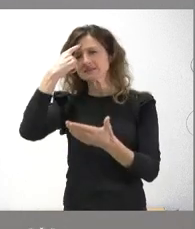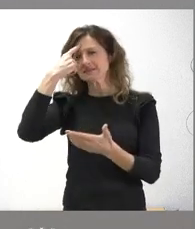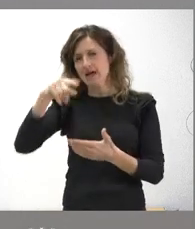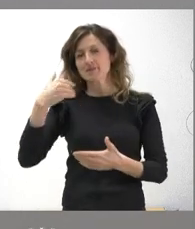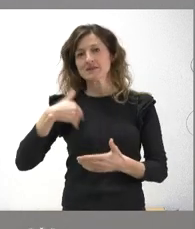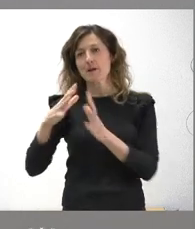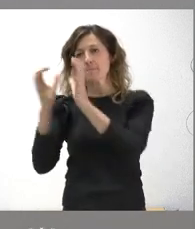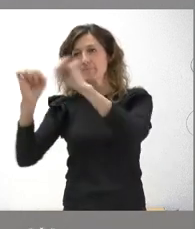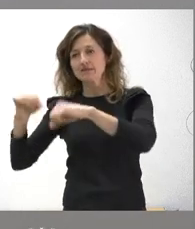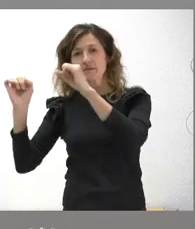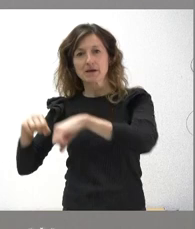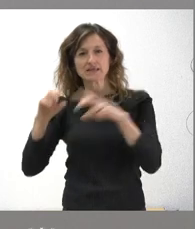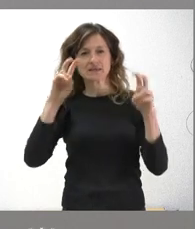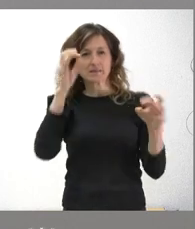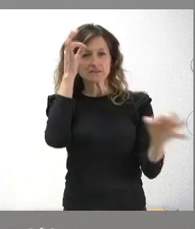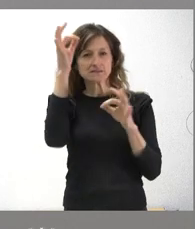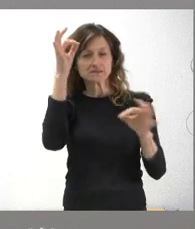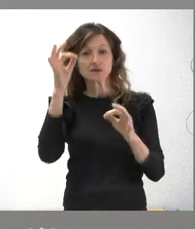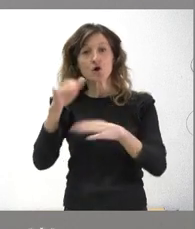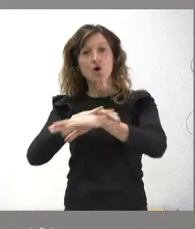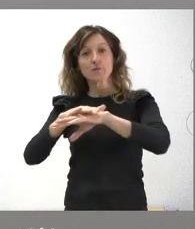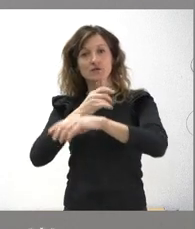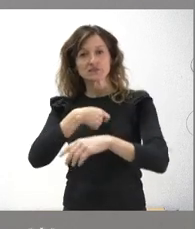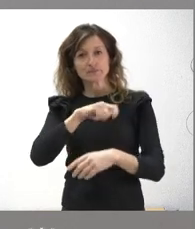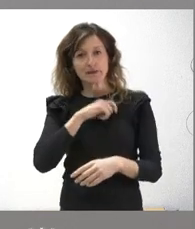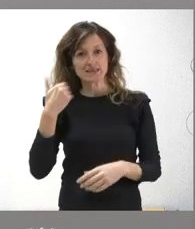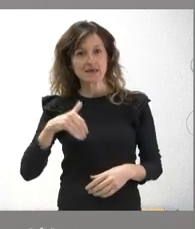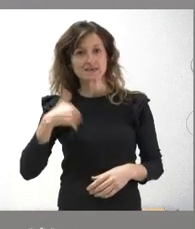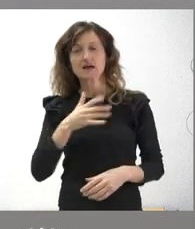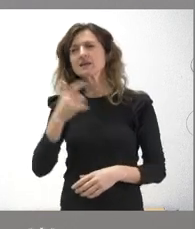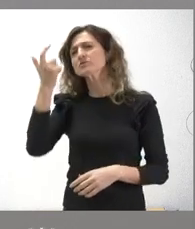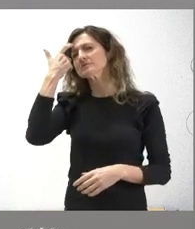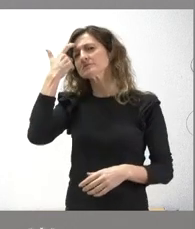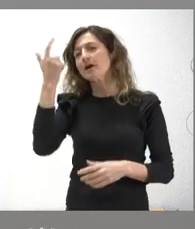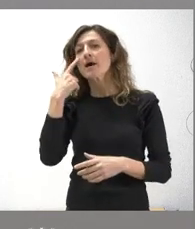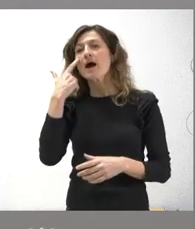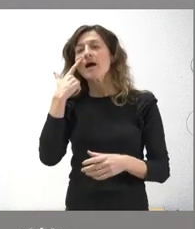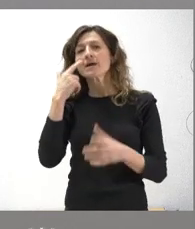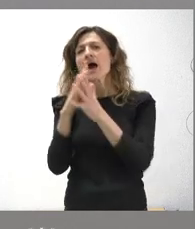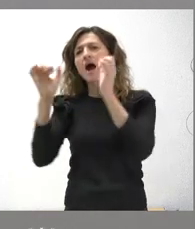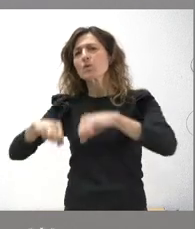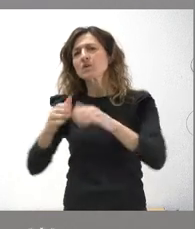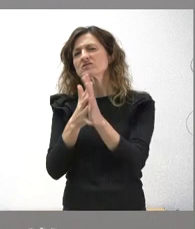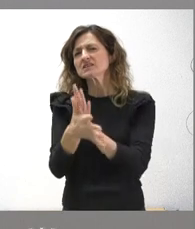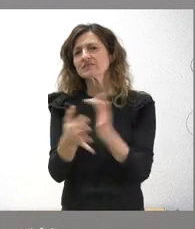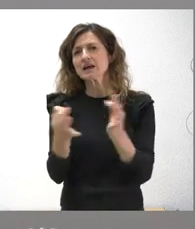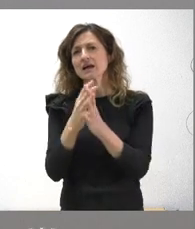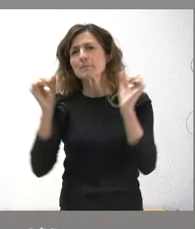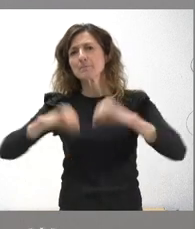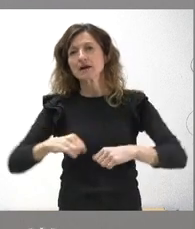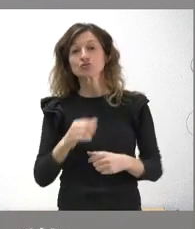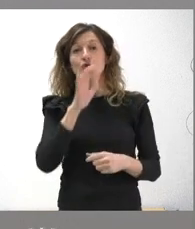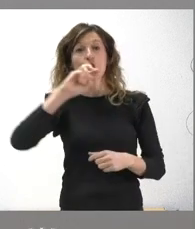pactando cuestiones concretas con el gobierno de España y Queremos saber cuál es el impacto de esos esos acuerdos de esos pactos con otras